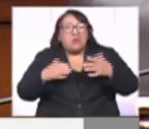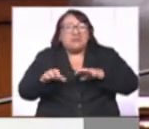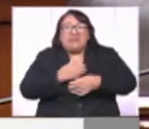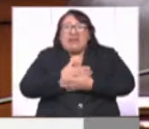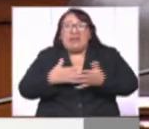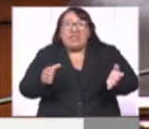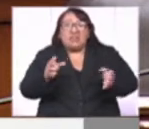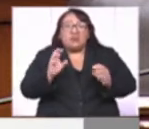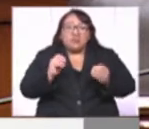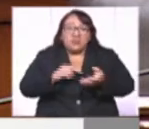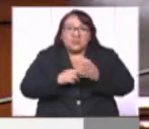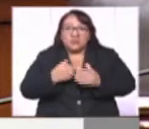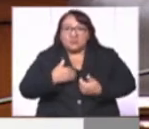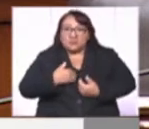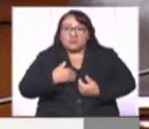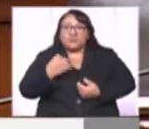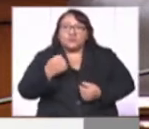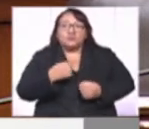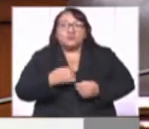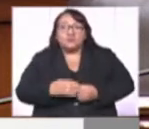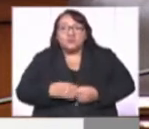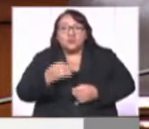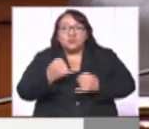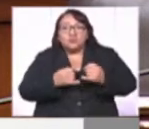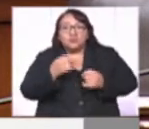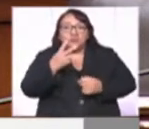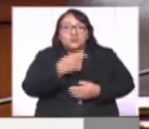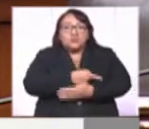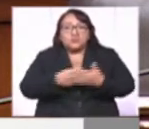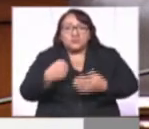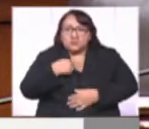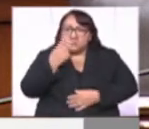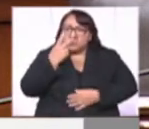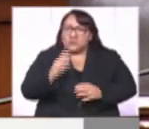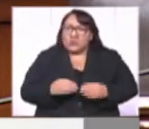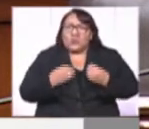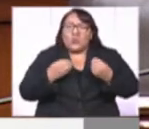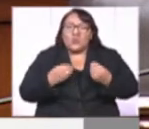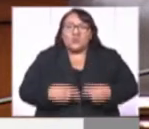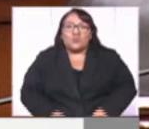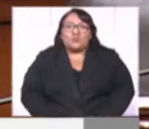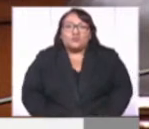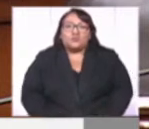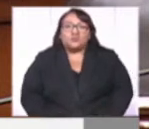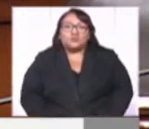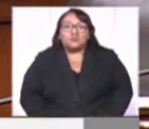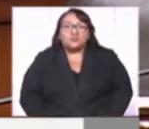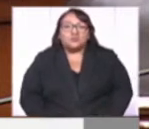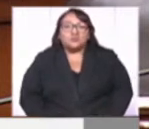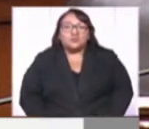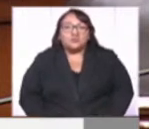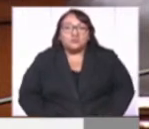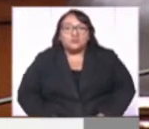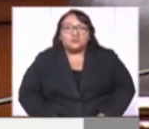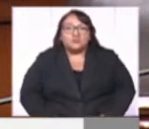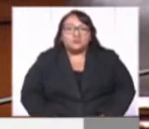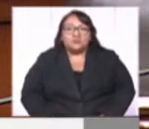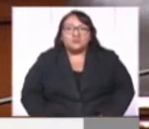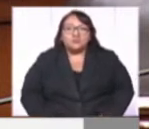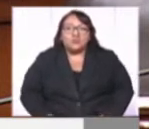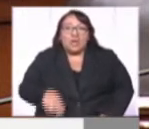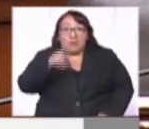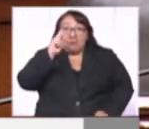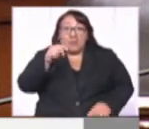los hechos nos sujetamos. En estas últimas dos semanas se ha visto cómo la que personifica unifica a la nación no